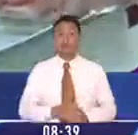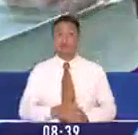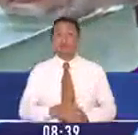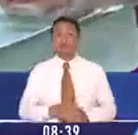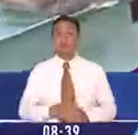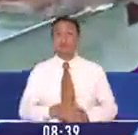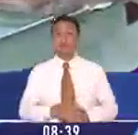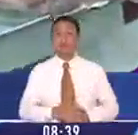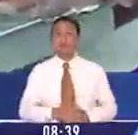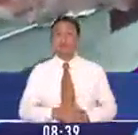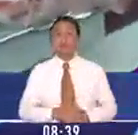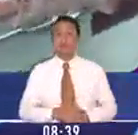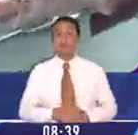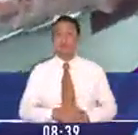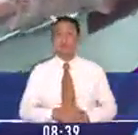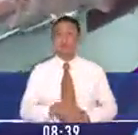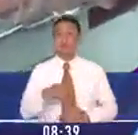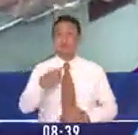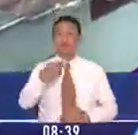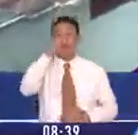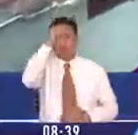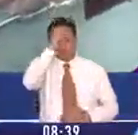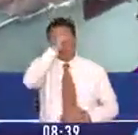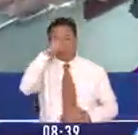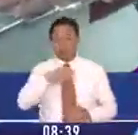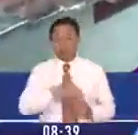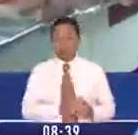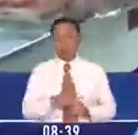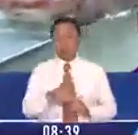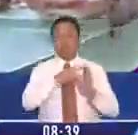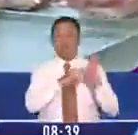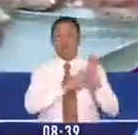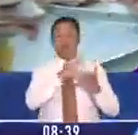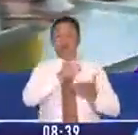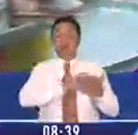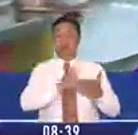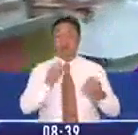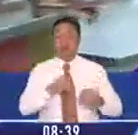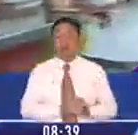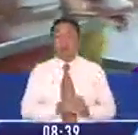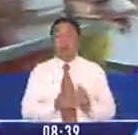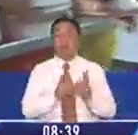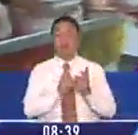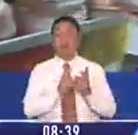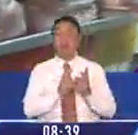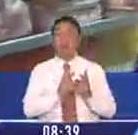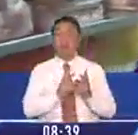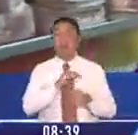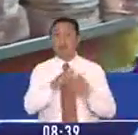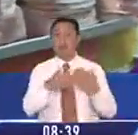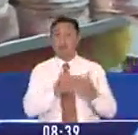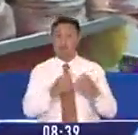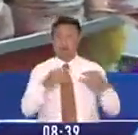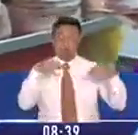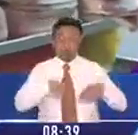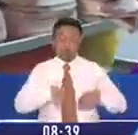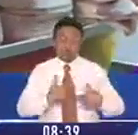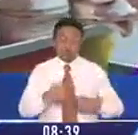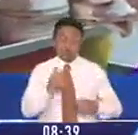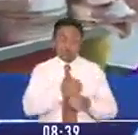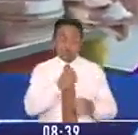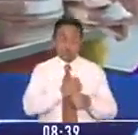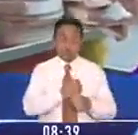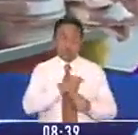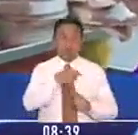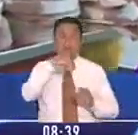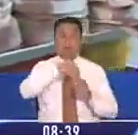durante los días domingos y finalmente con la aprobación de esta ordenanza, pues las vecinas y los vecinos que vienen acá, que trabajan en los